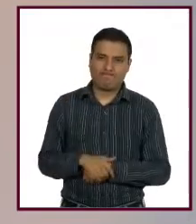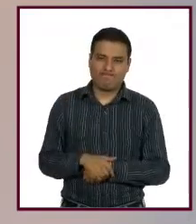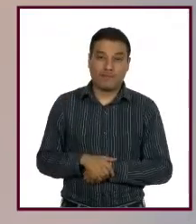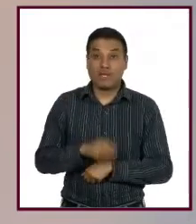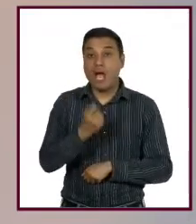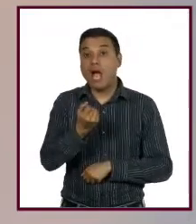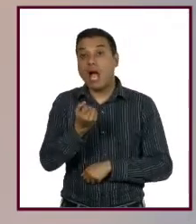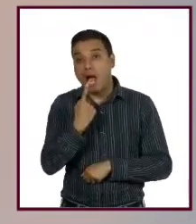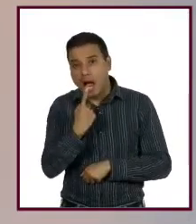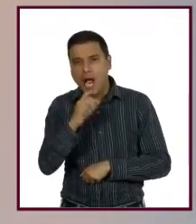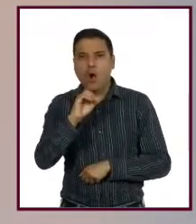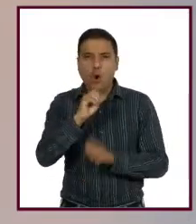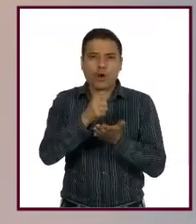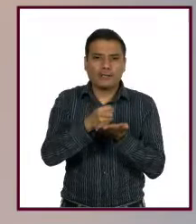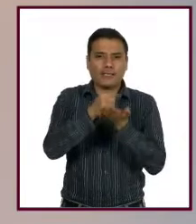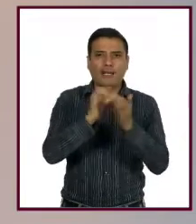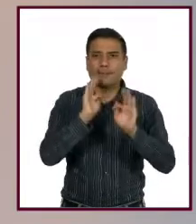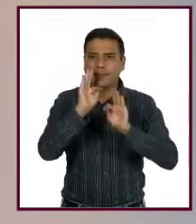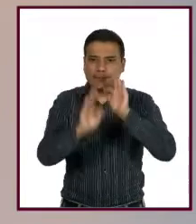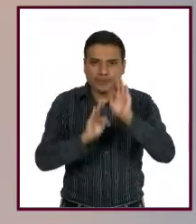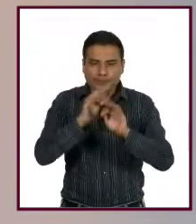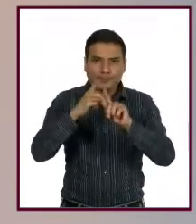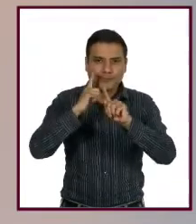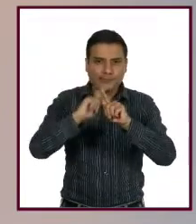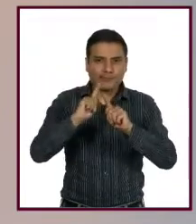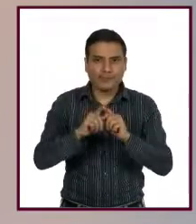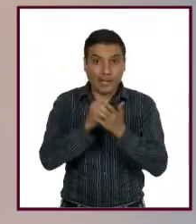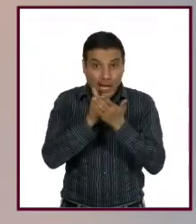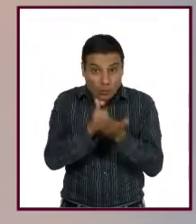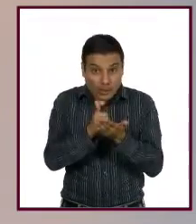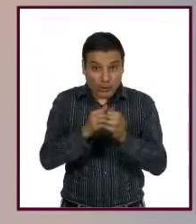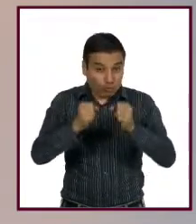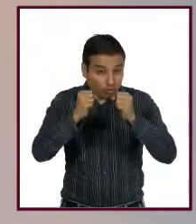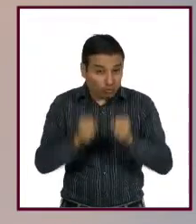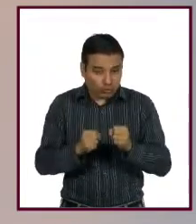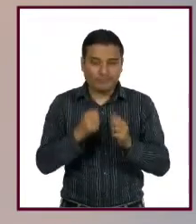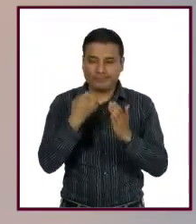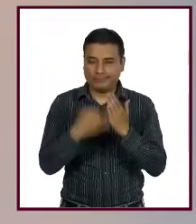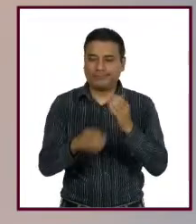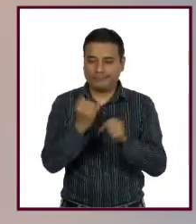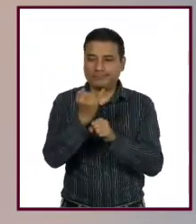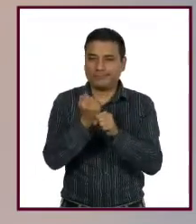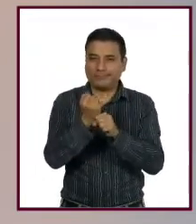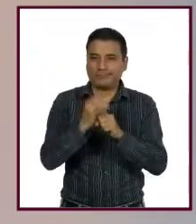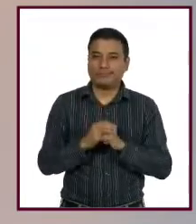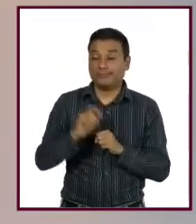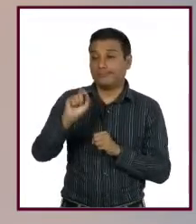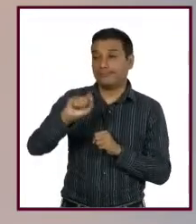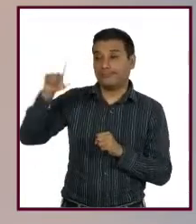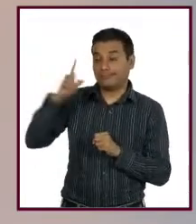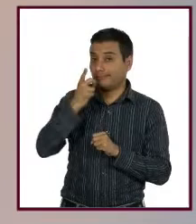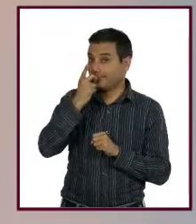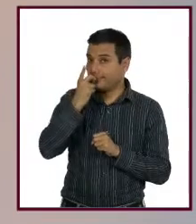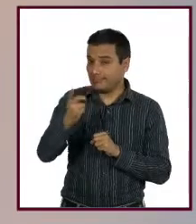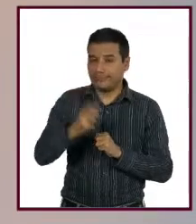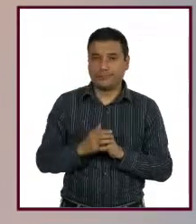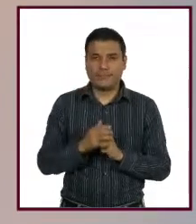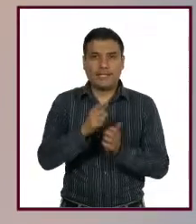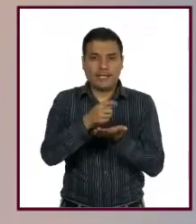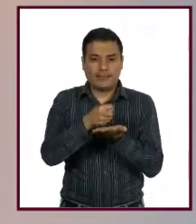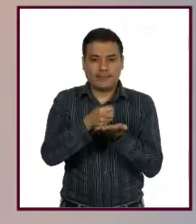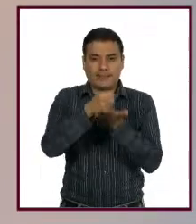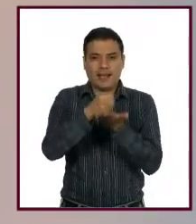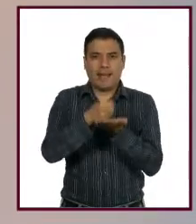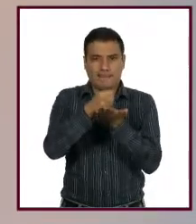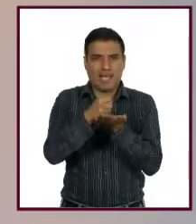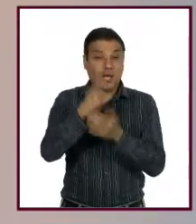o terapéutica específica. Hay alguna evidencia que nos dice que la terapia cognitivo-conductual, que es un tipo de